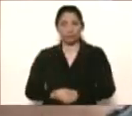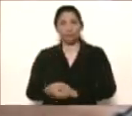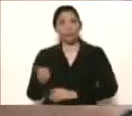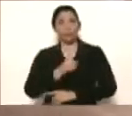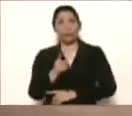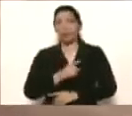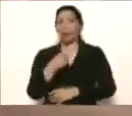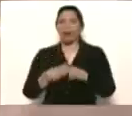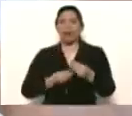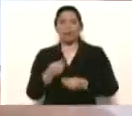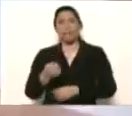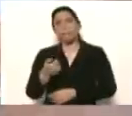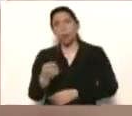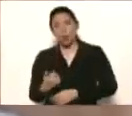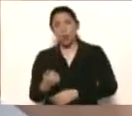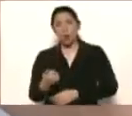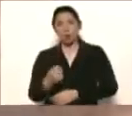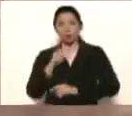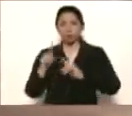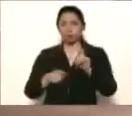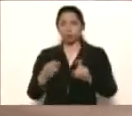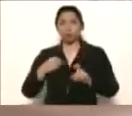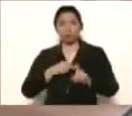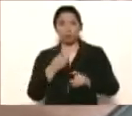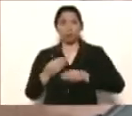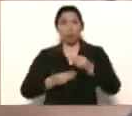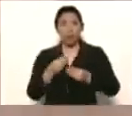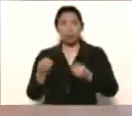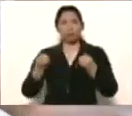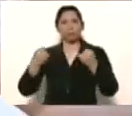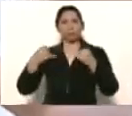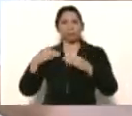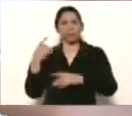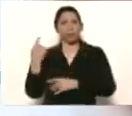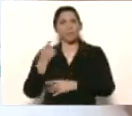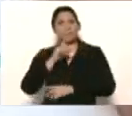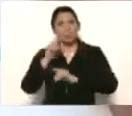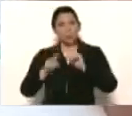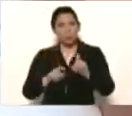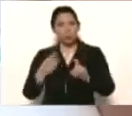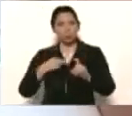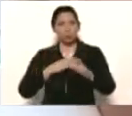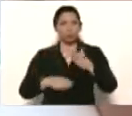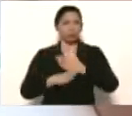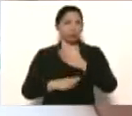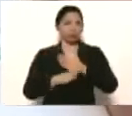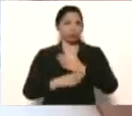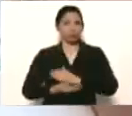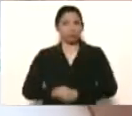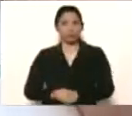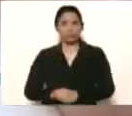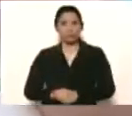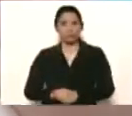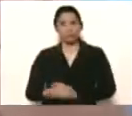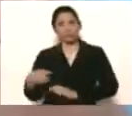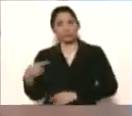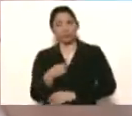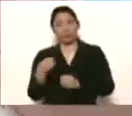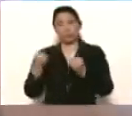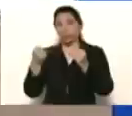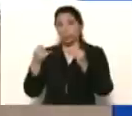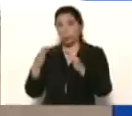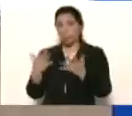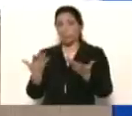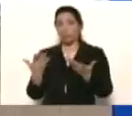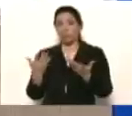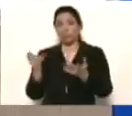hecho pocos test al contrario hemos hecho muchísimos tests y aún así lo hemos mantenido con el menor número de